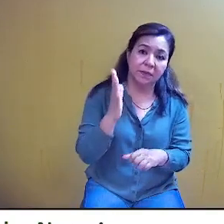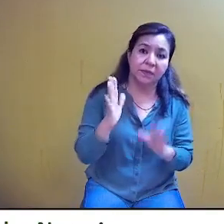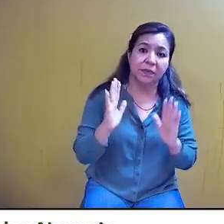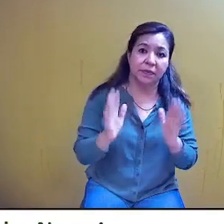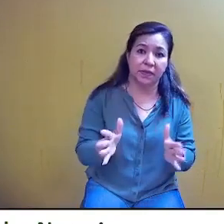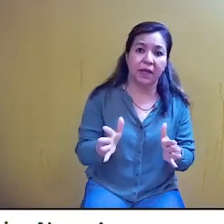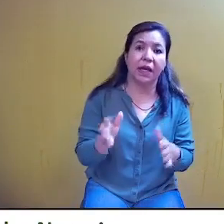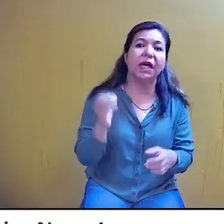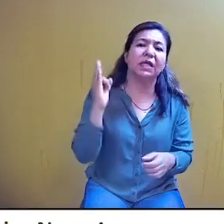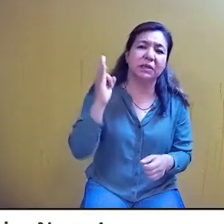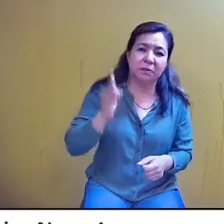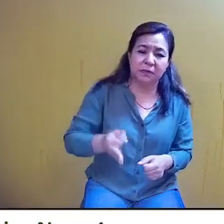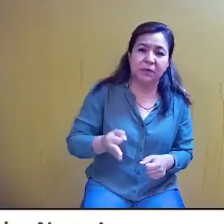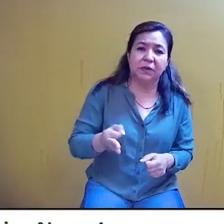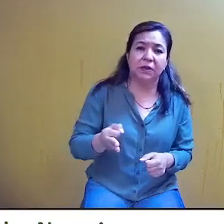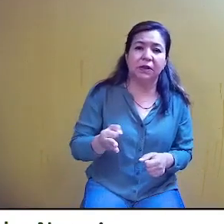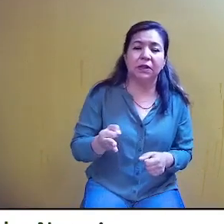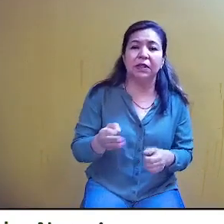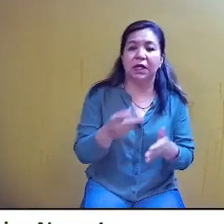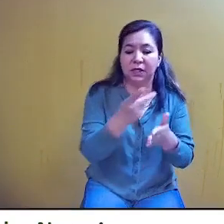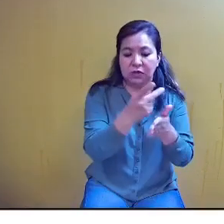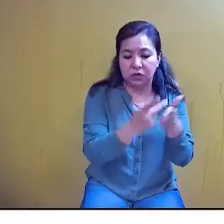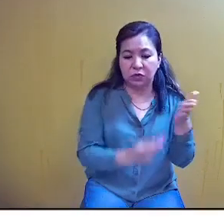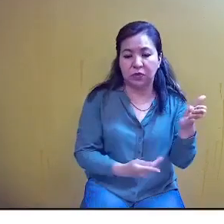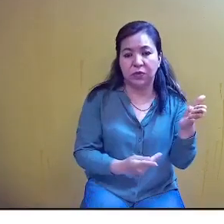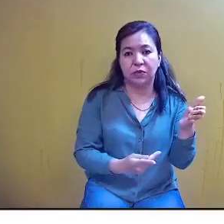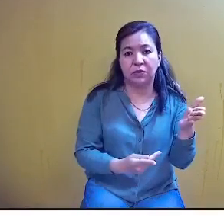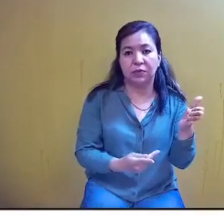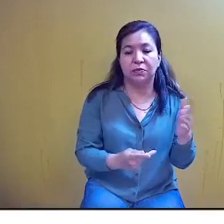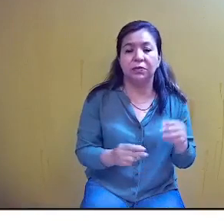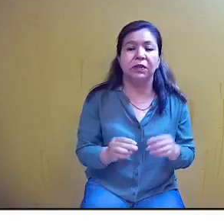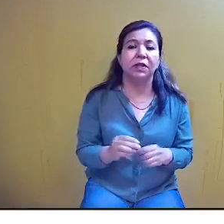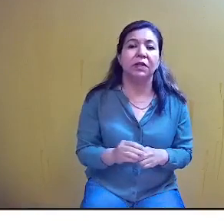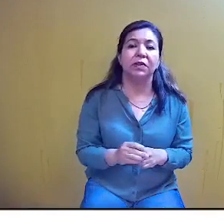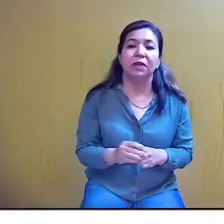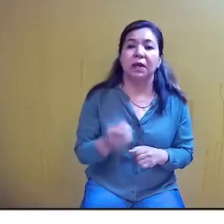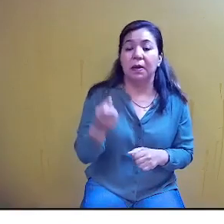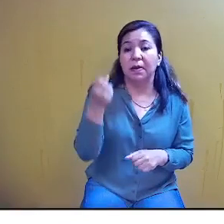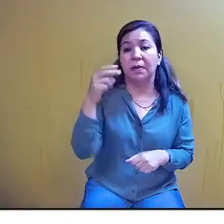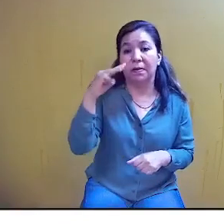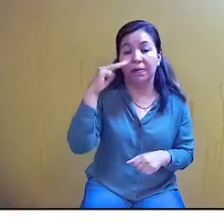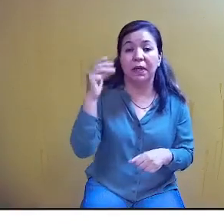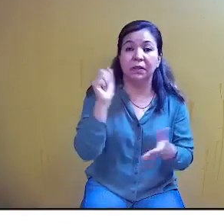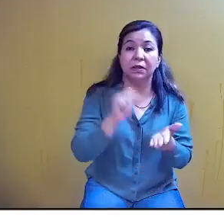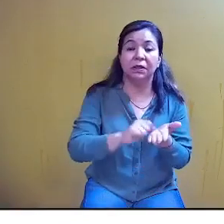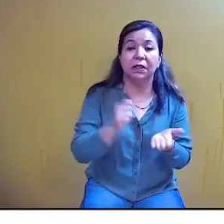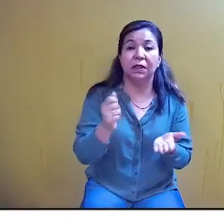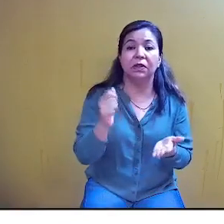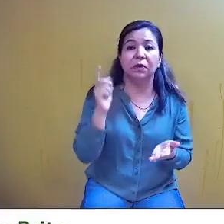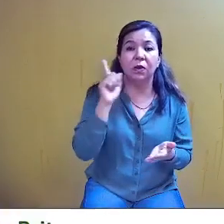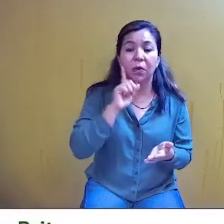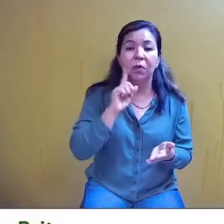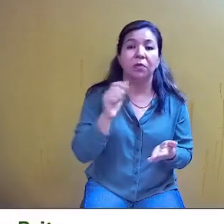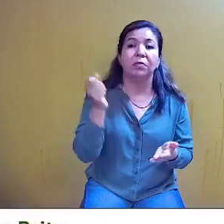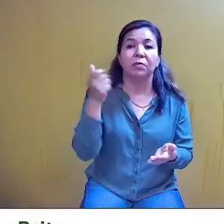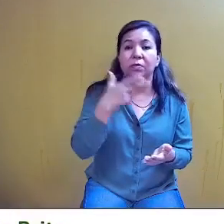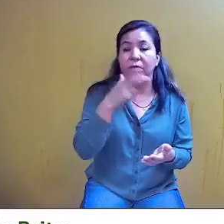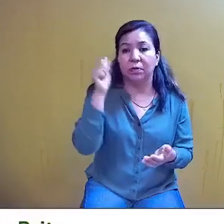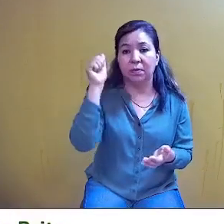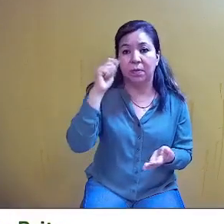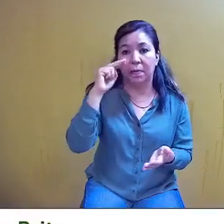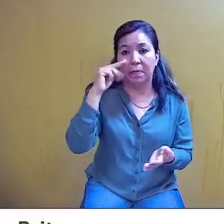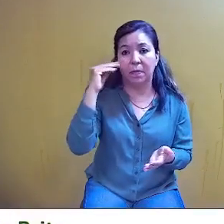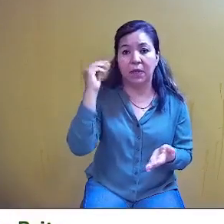de apremio. Es la cuenta del acuerdo plenario, magistrada presidenta, magistrada, magistrado. Muchas gracias,